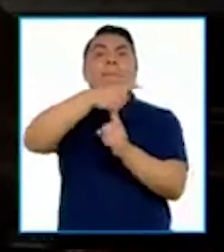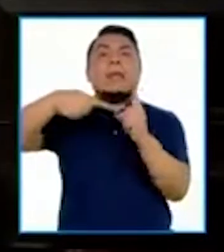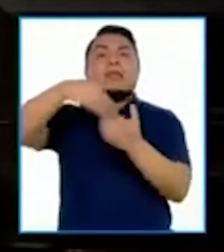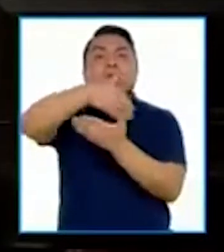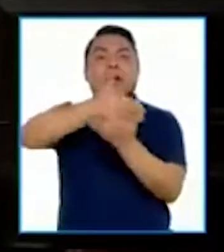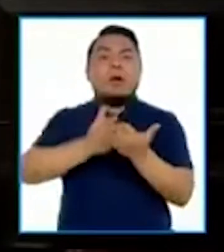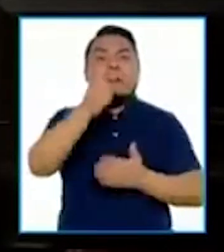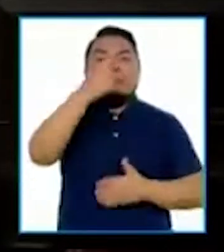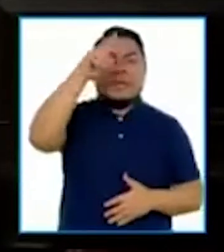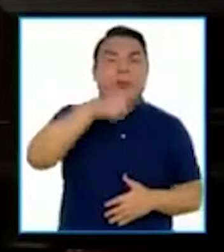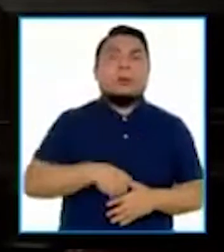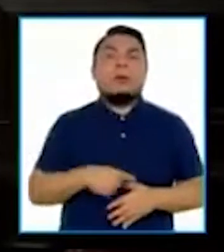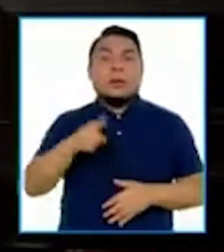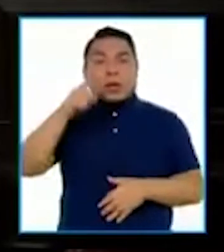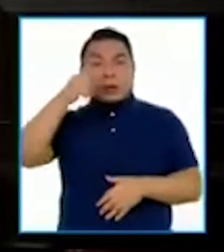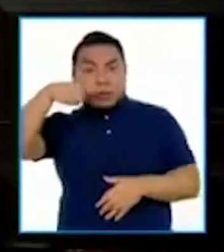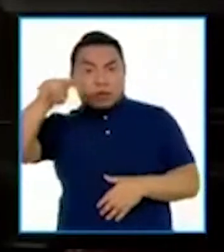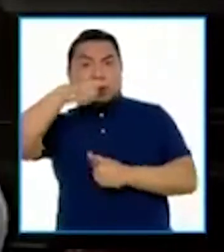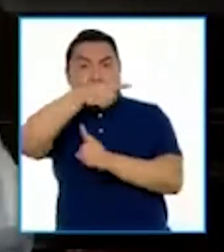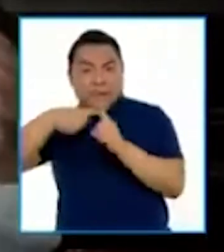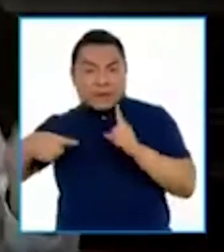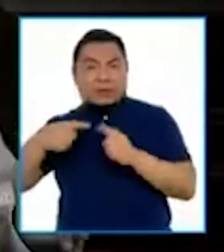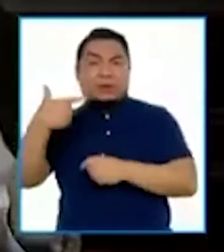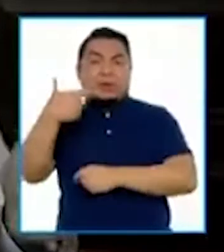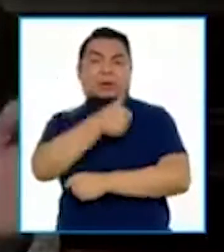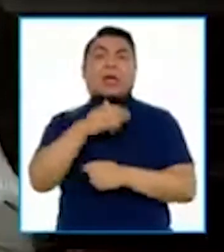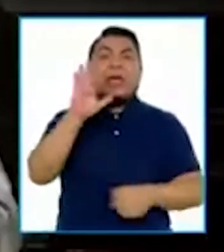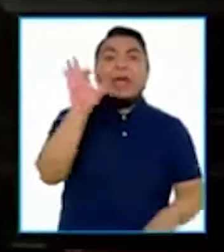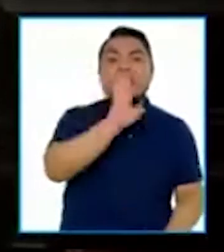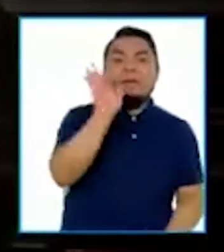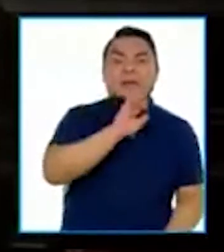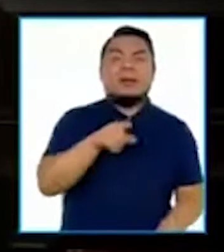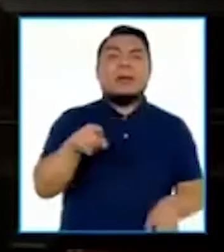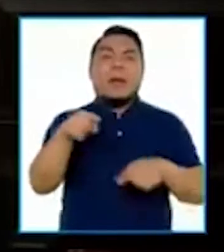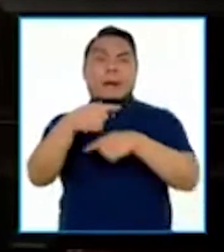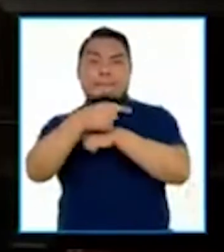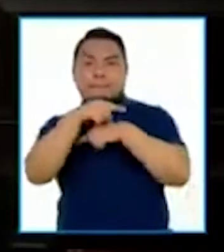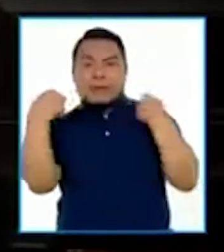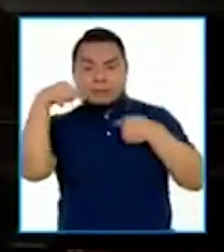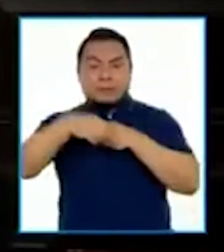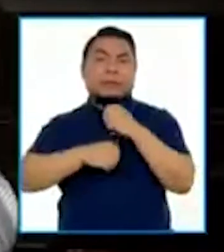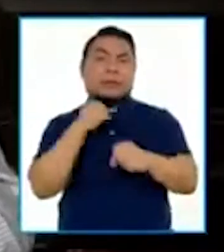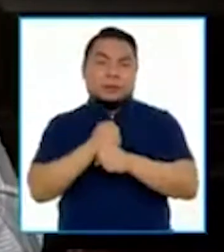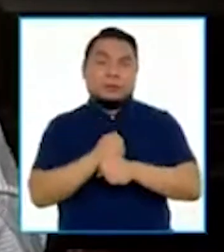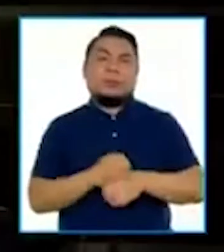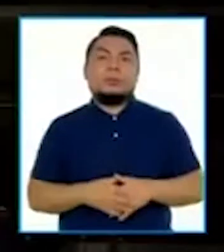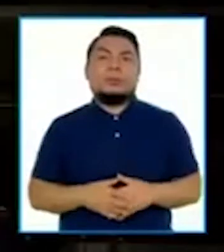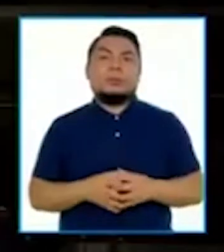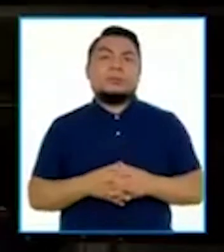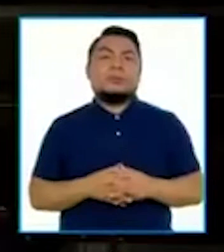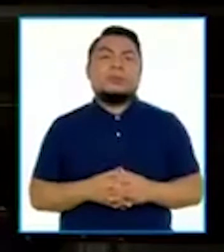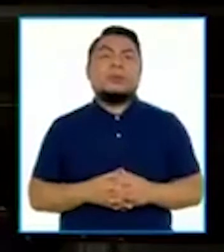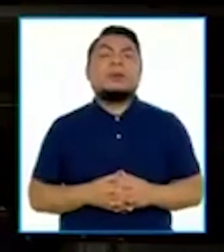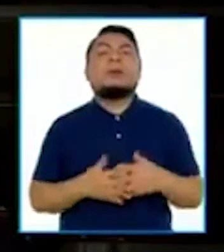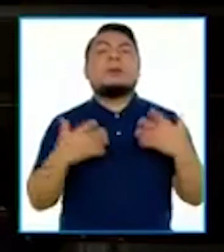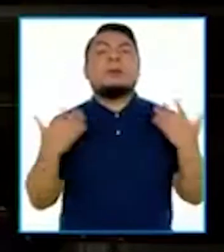500.000 y de 1.5 millones de dosis en febrero y en marzo de este